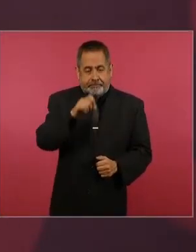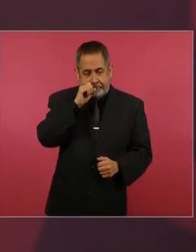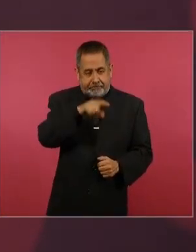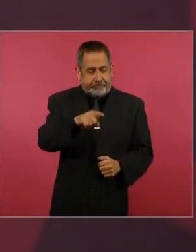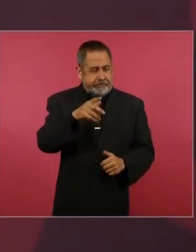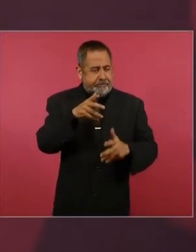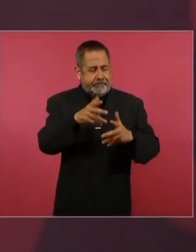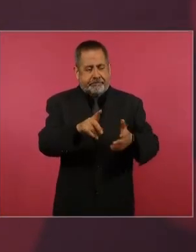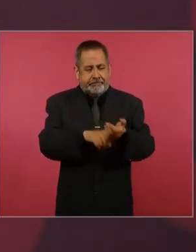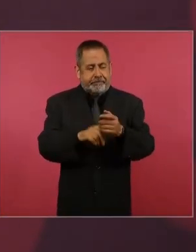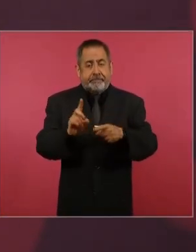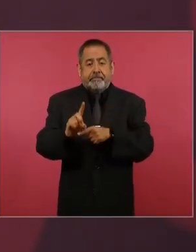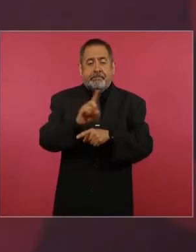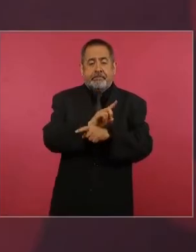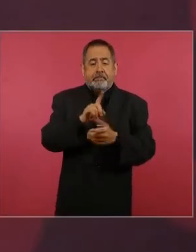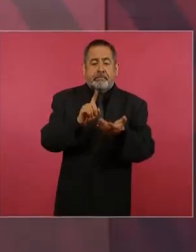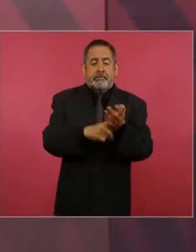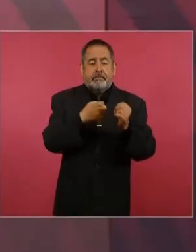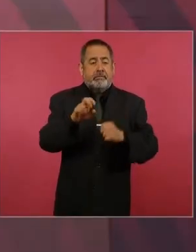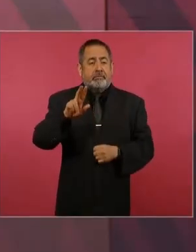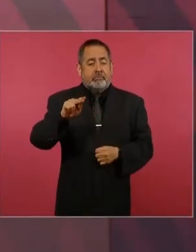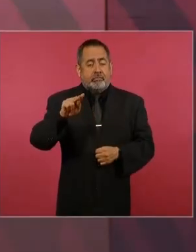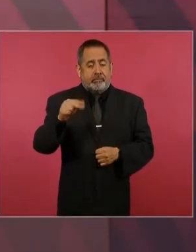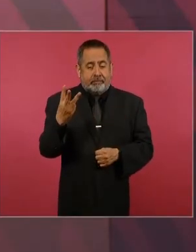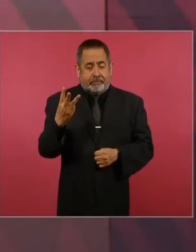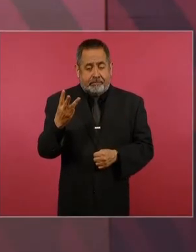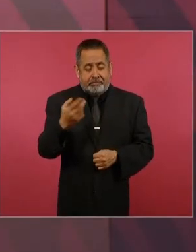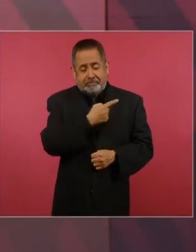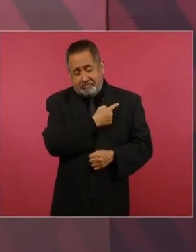existía desde 1983,